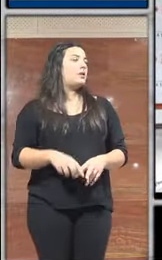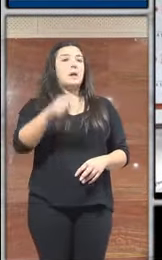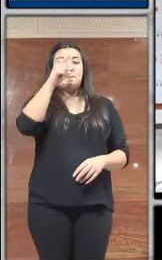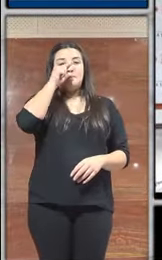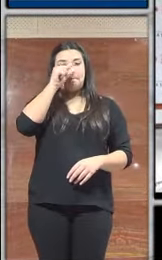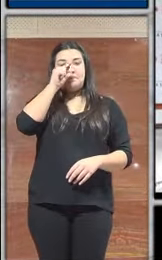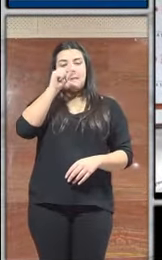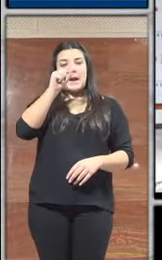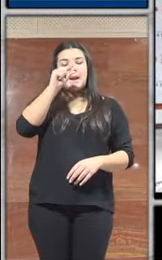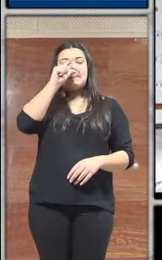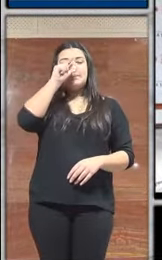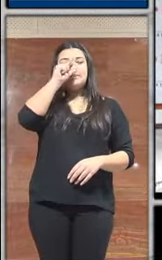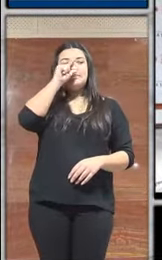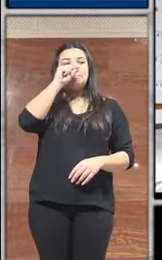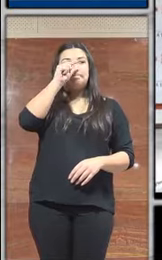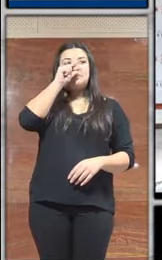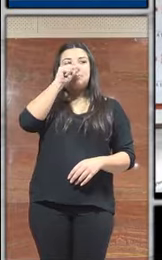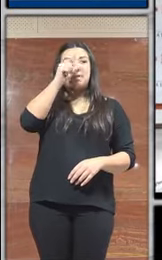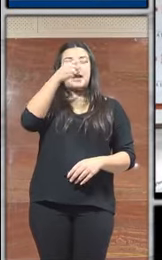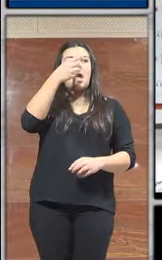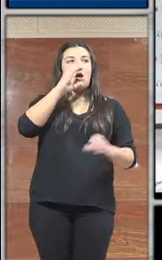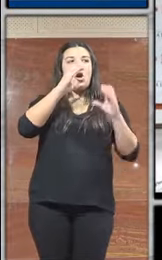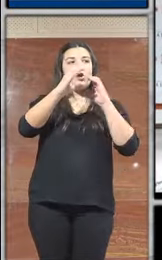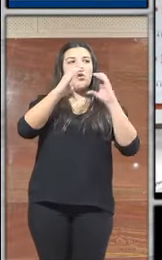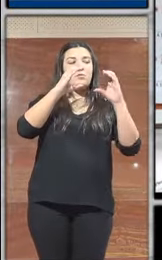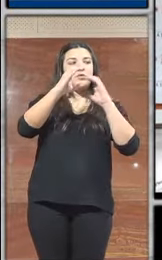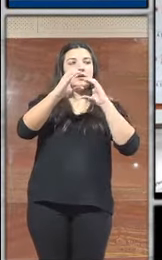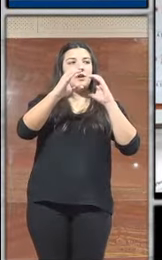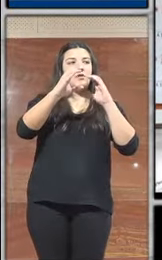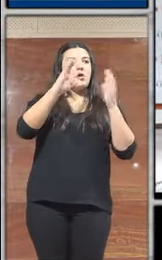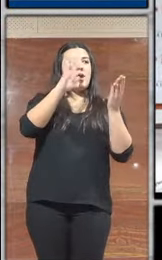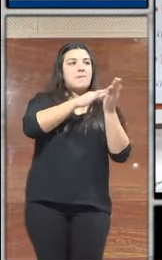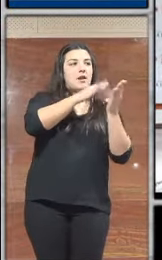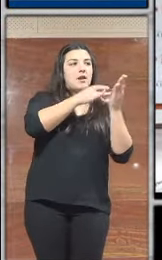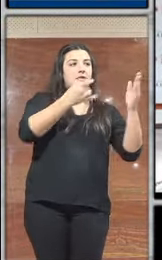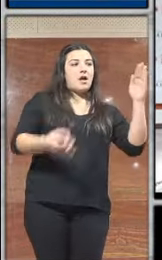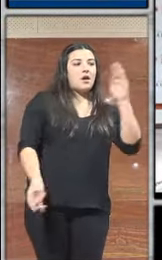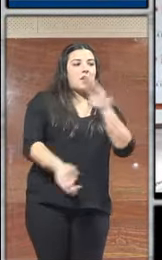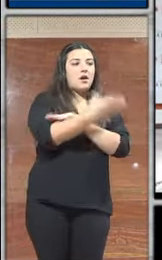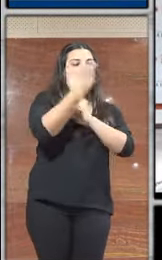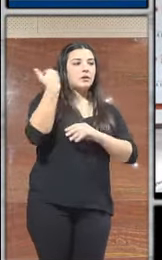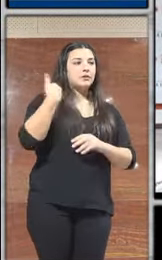Parla es un comunicador que se ha hecho allí en Valencia verdad en Comunidad Valenciana